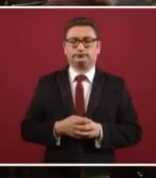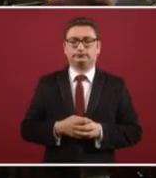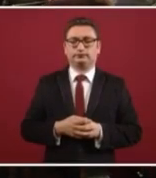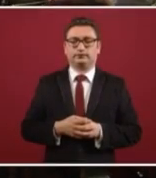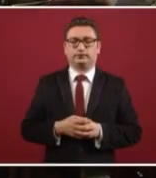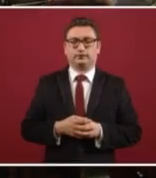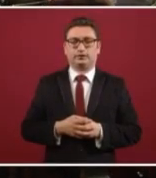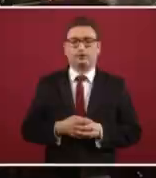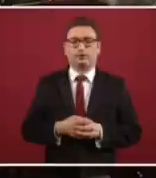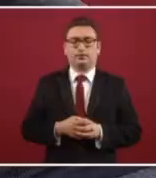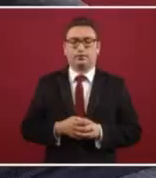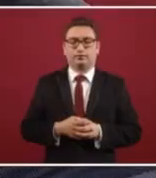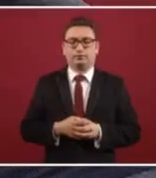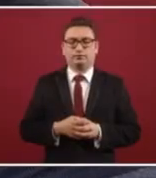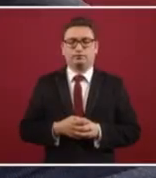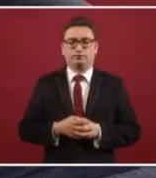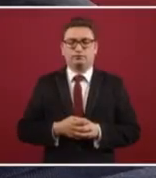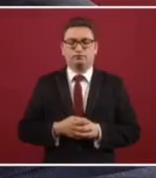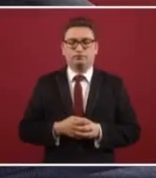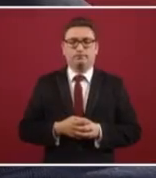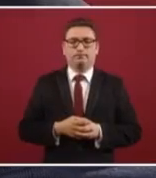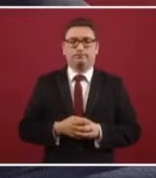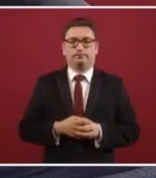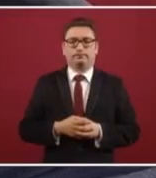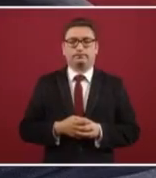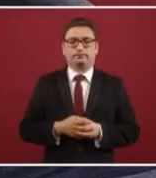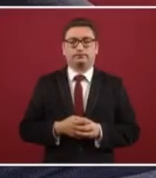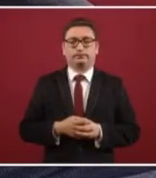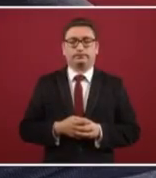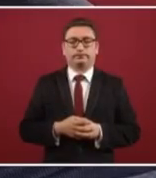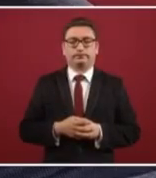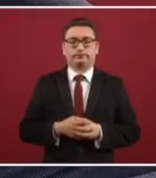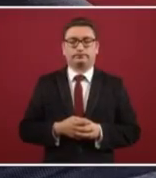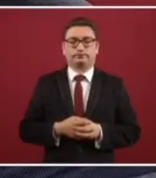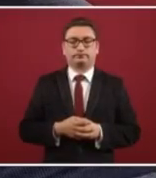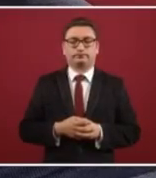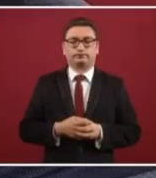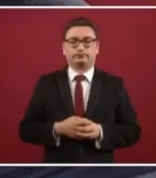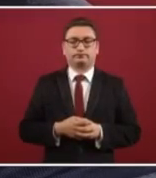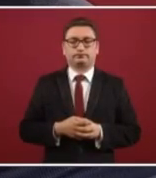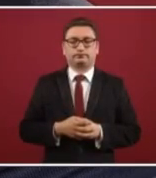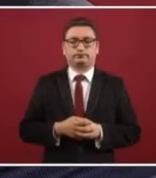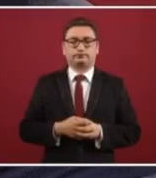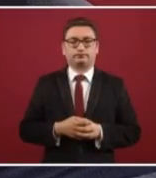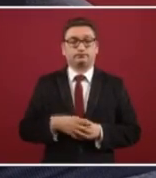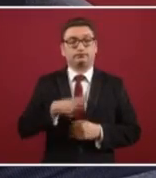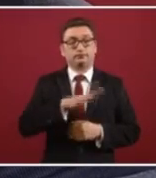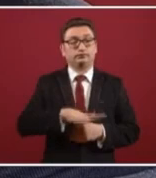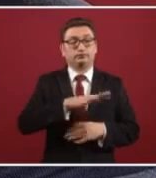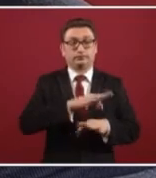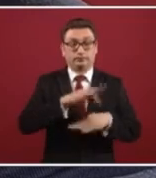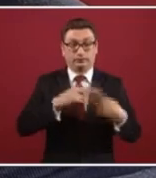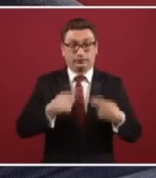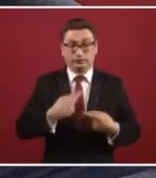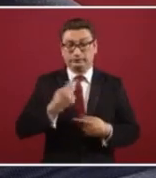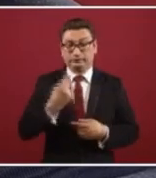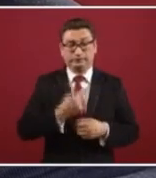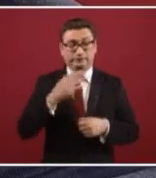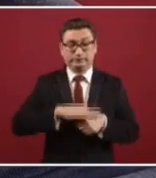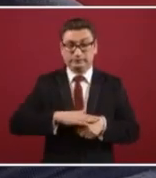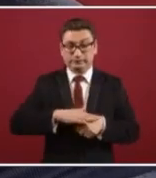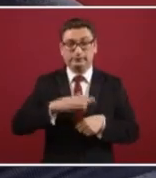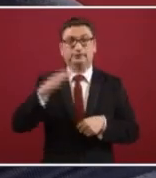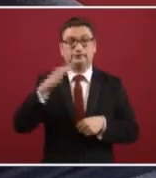deben atenderse primero los que más necesitan de la